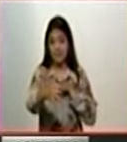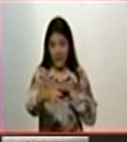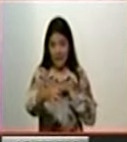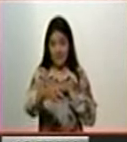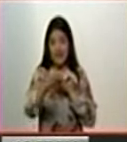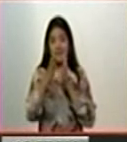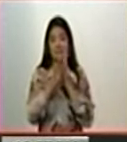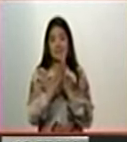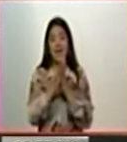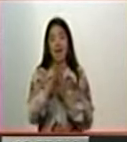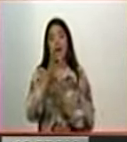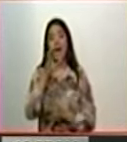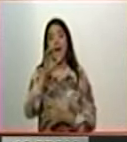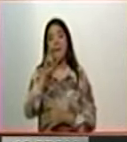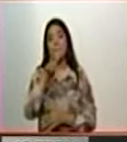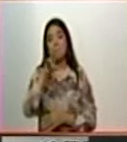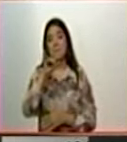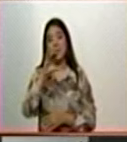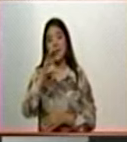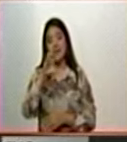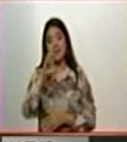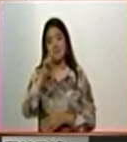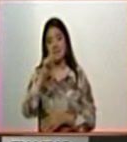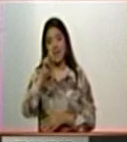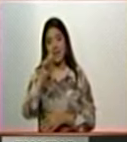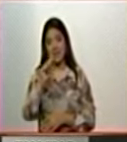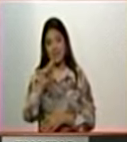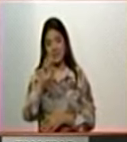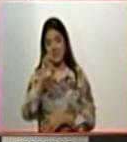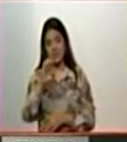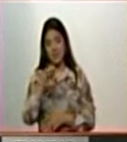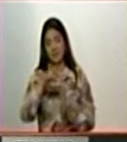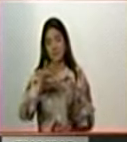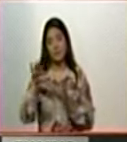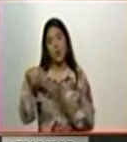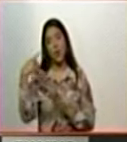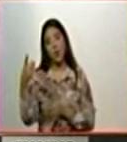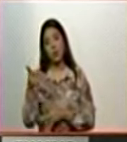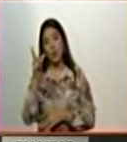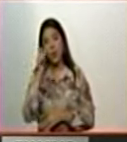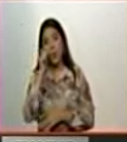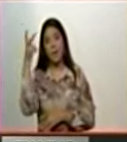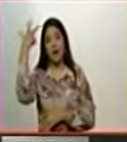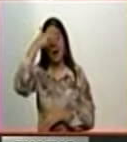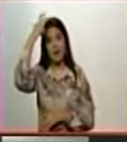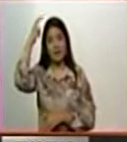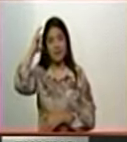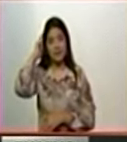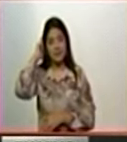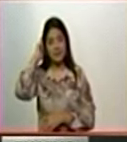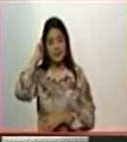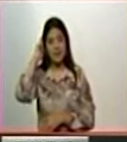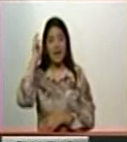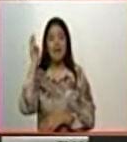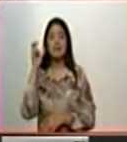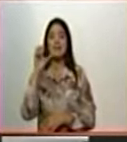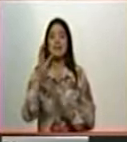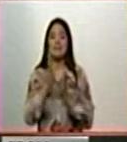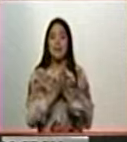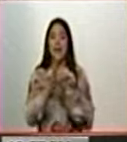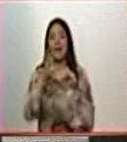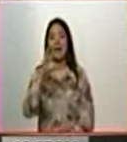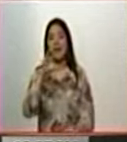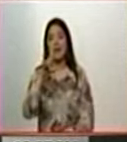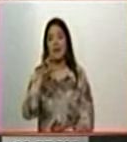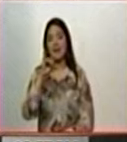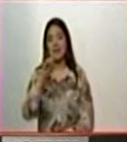Granadinas. Excelentísimo señor Mark Brantley, canciller de San Cristóbal y Nieves.